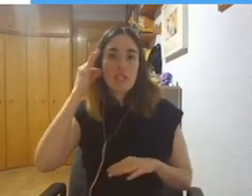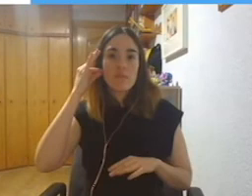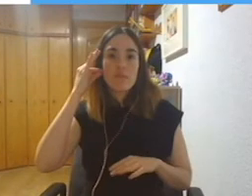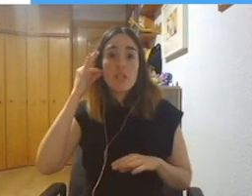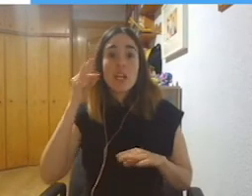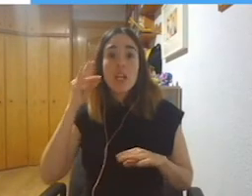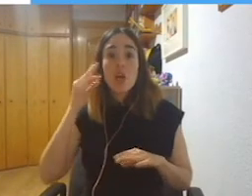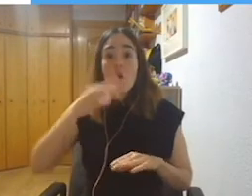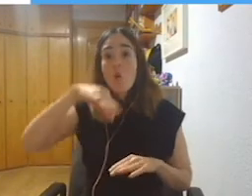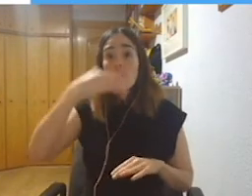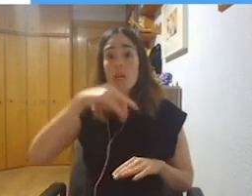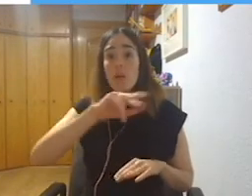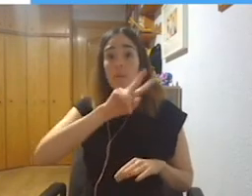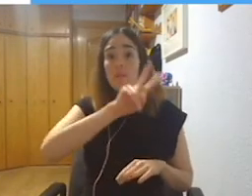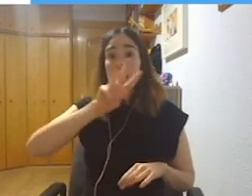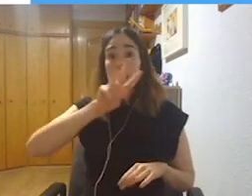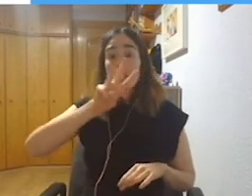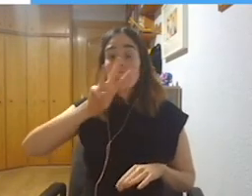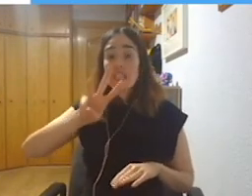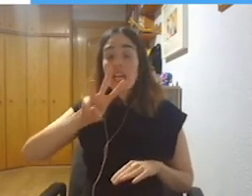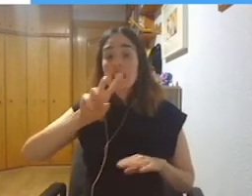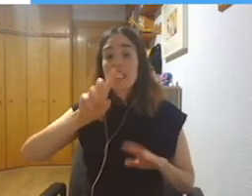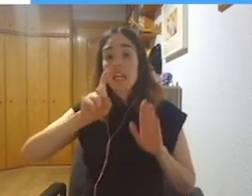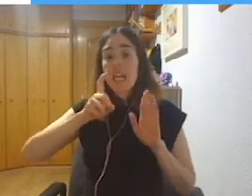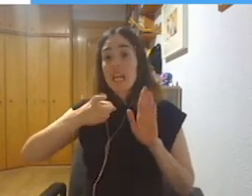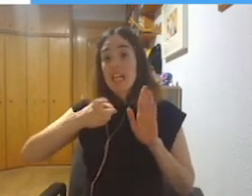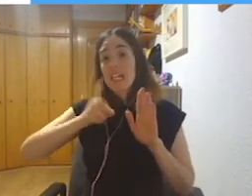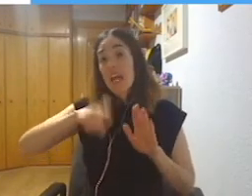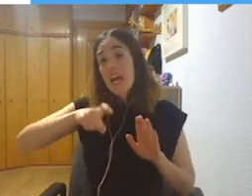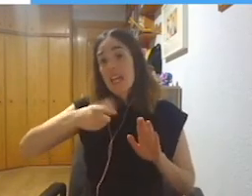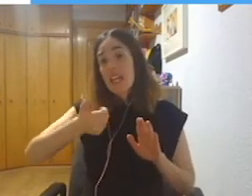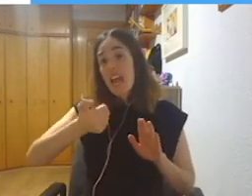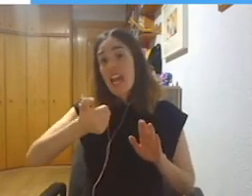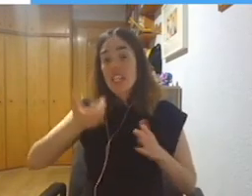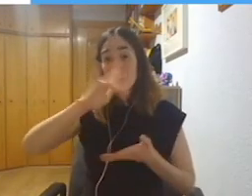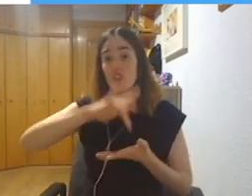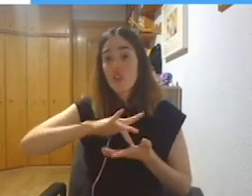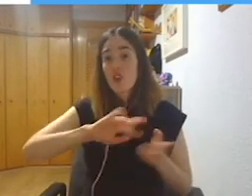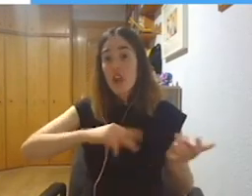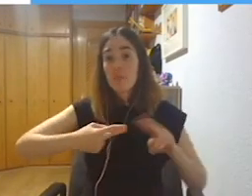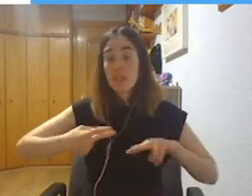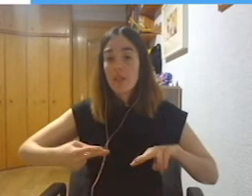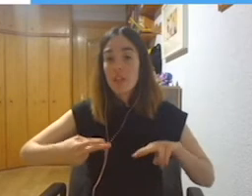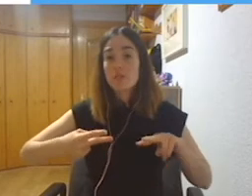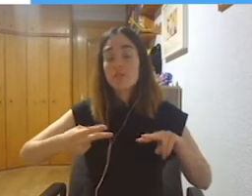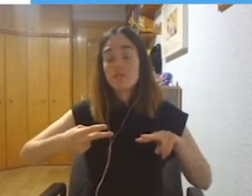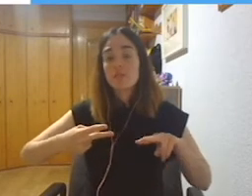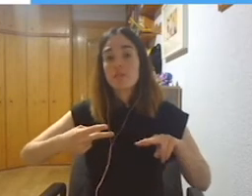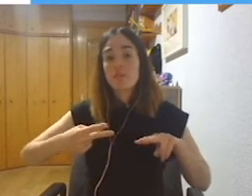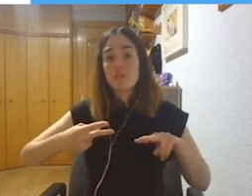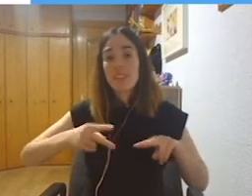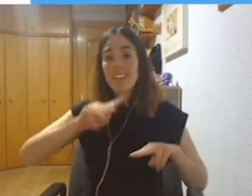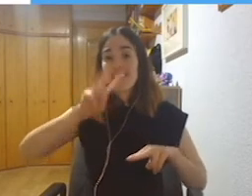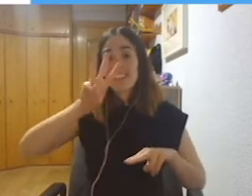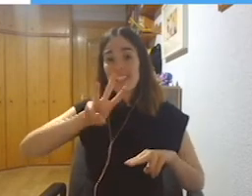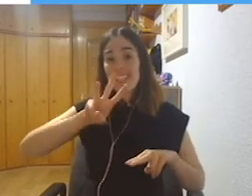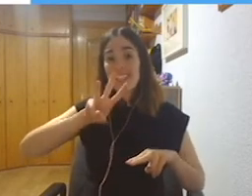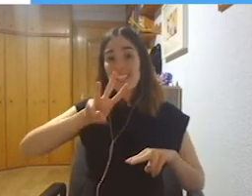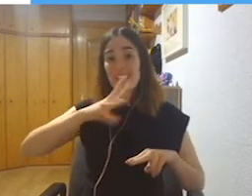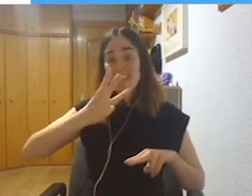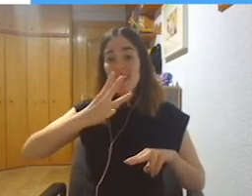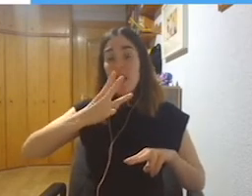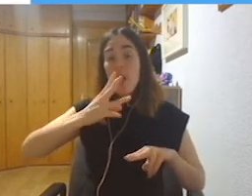y solamente de los 23 canales que contaban con interpretación, 3 tenían